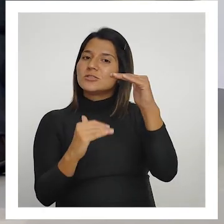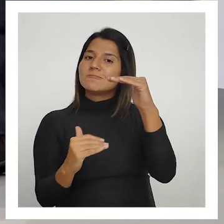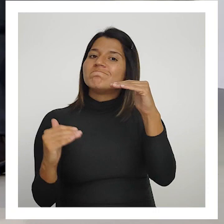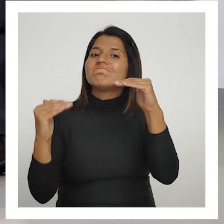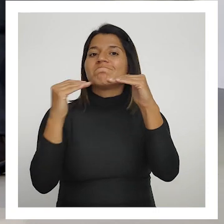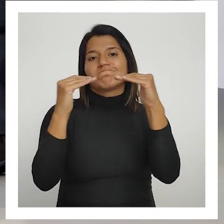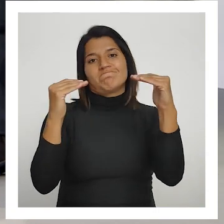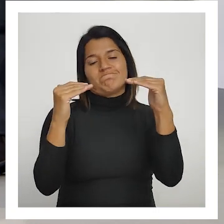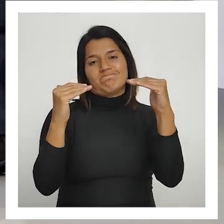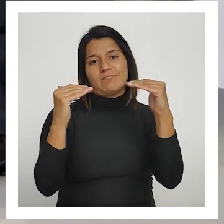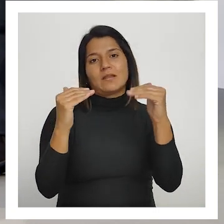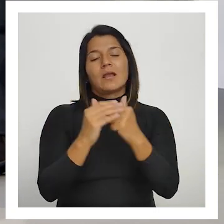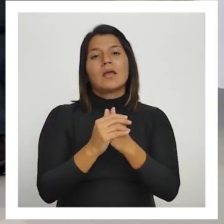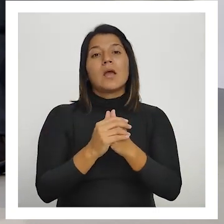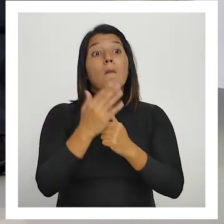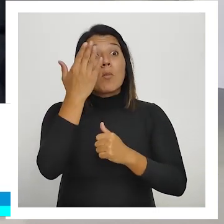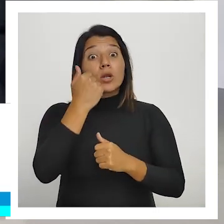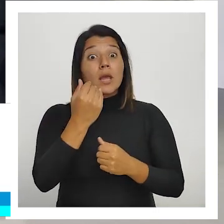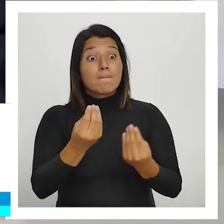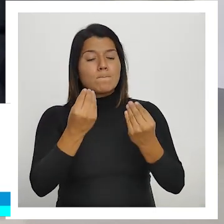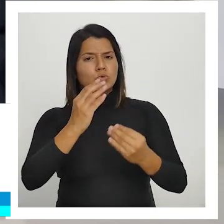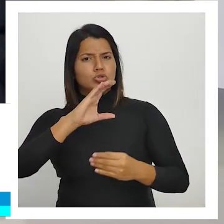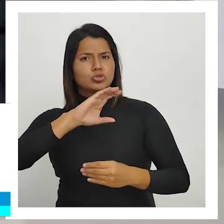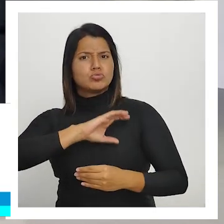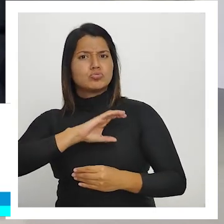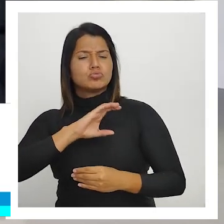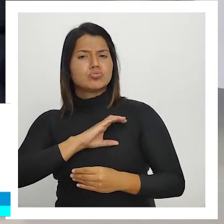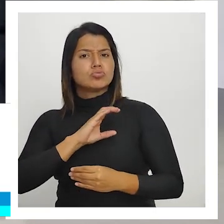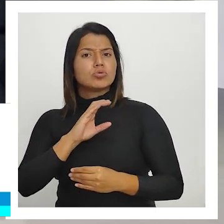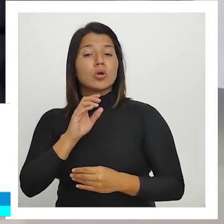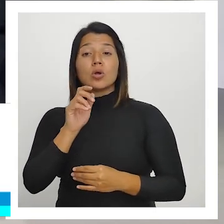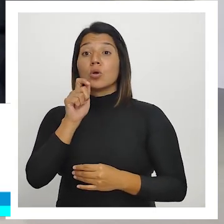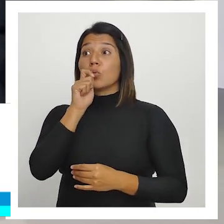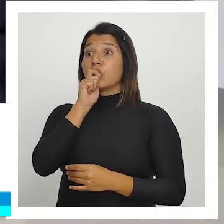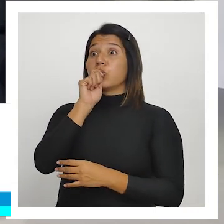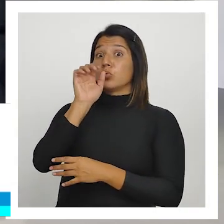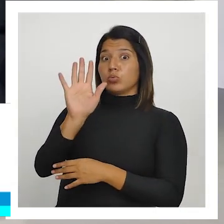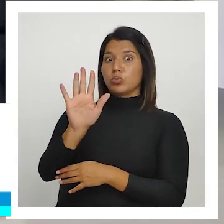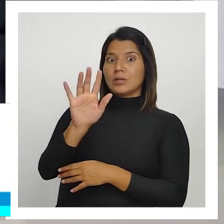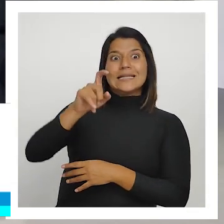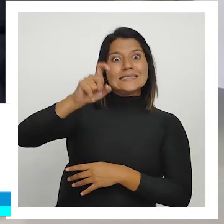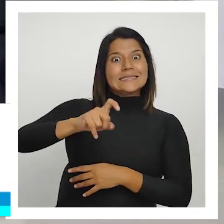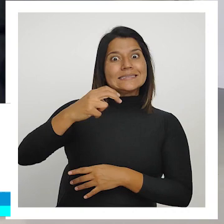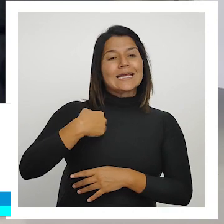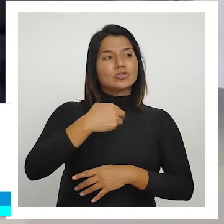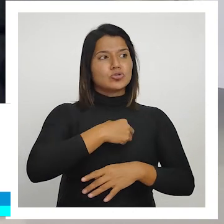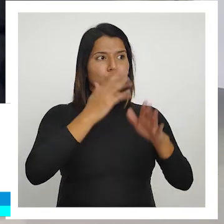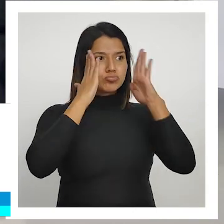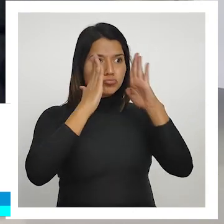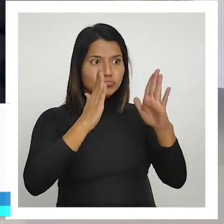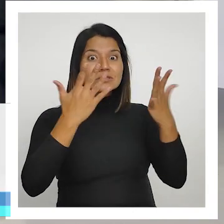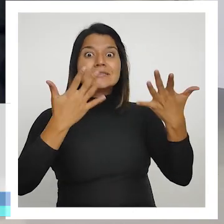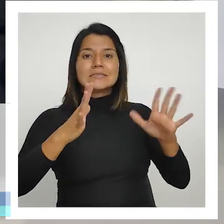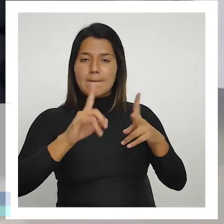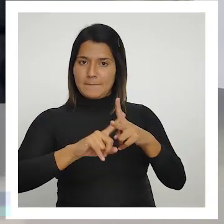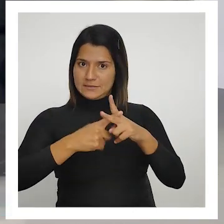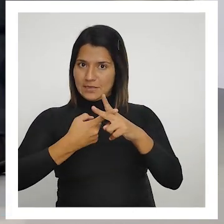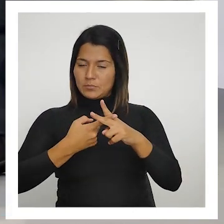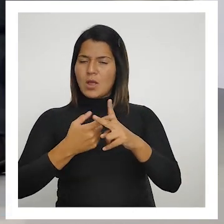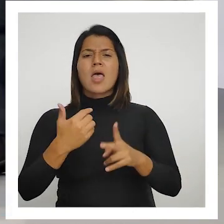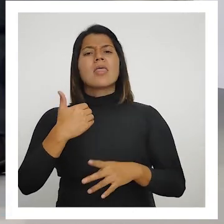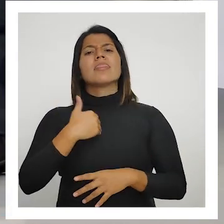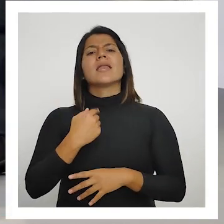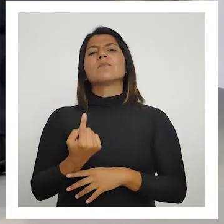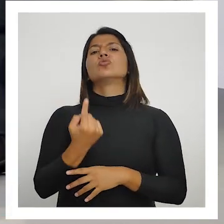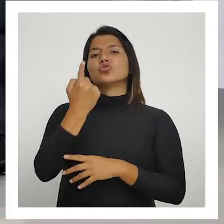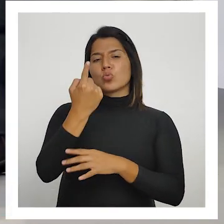qué? Porque tenemos oficiales de tránsito que necesitan ser escuchadas y ya dimos los primeros pasos para eso. Tenemos una